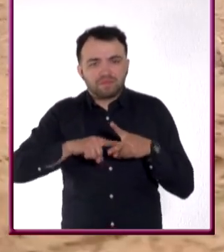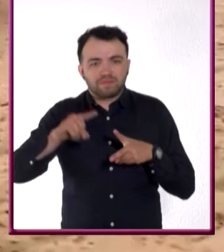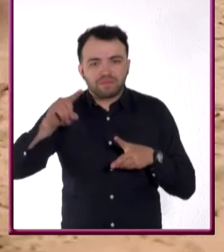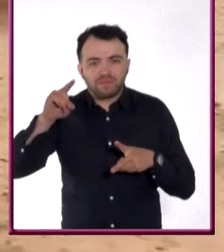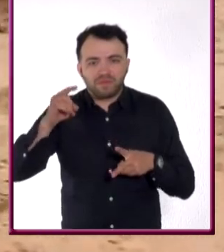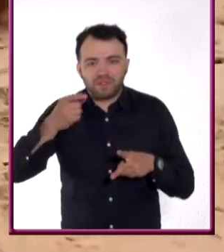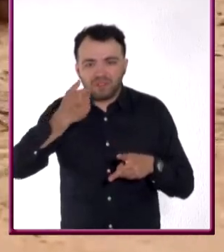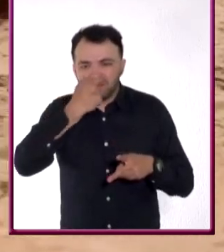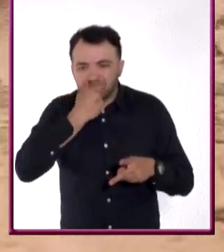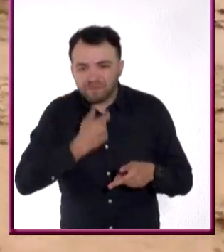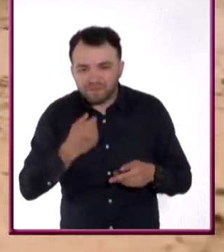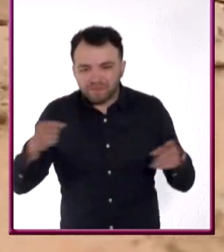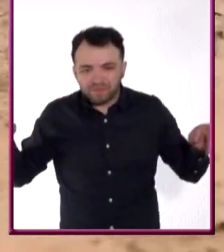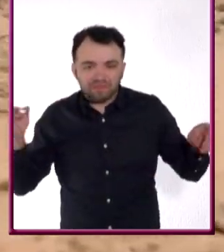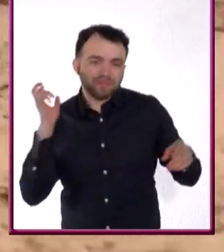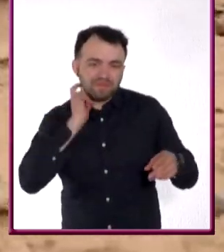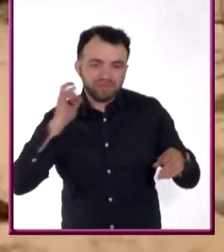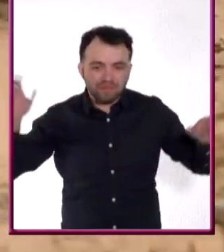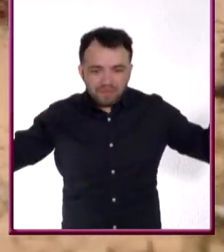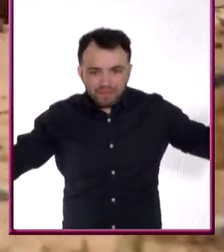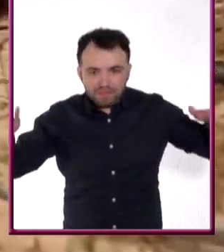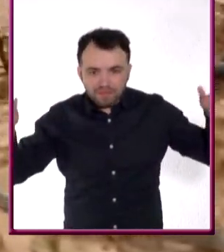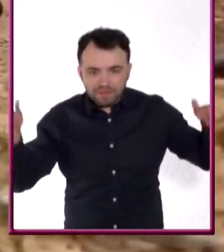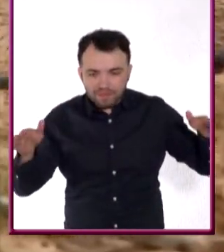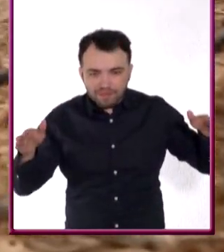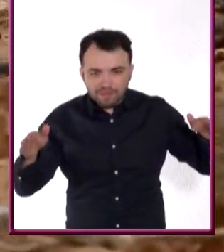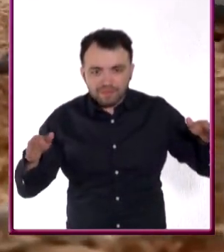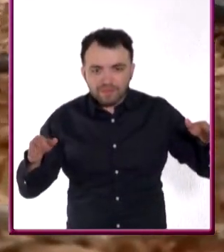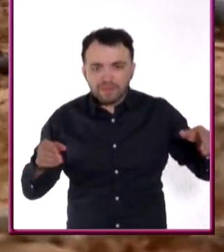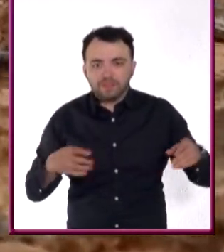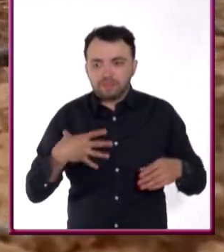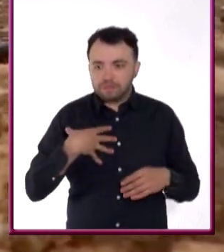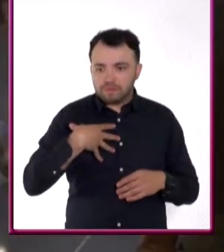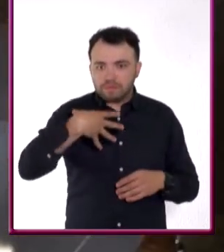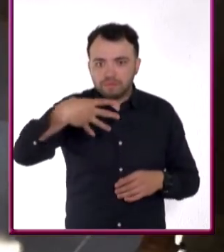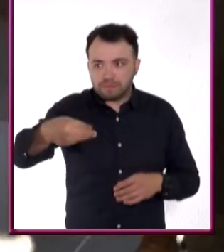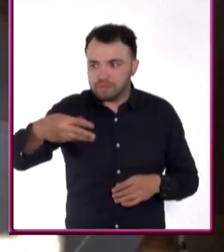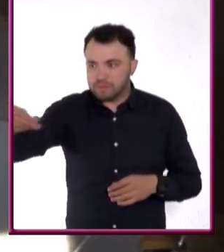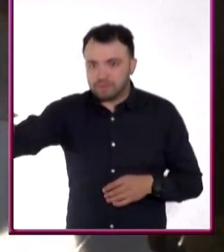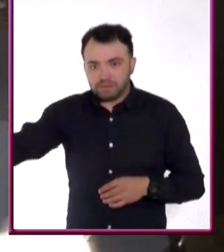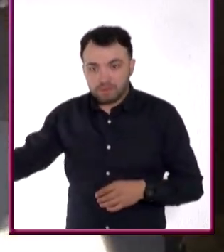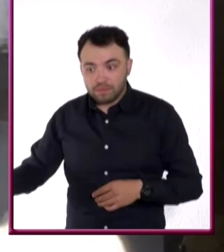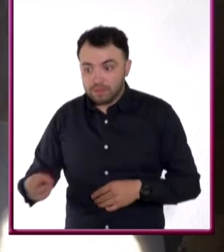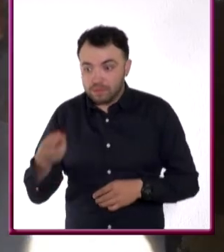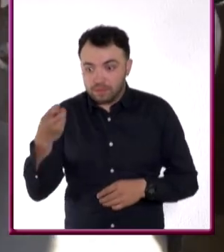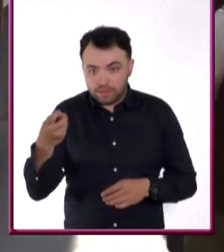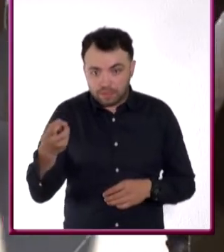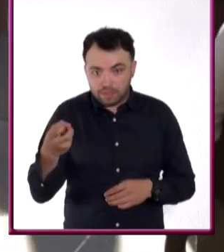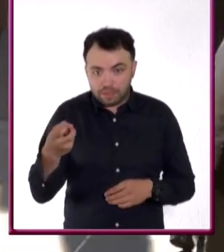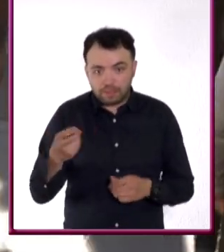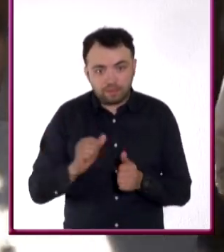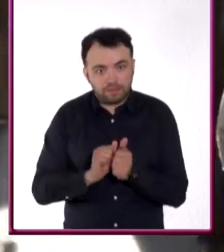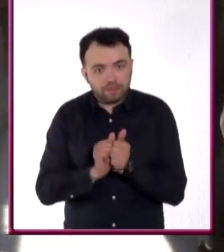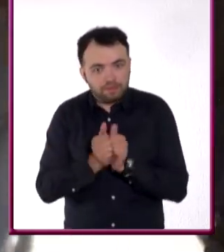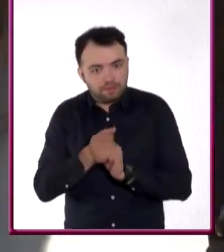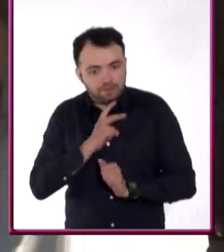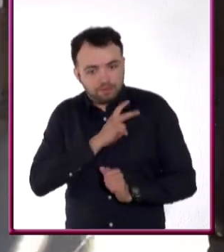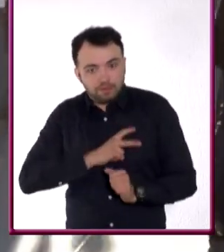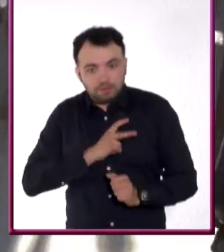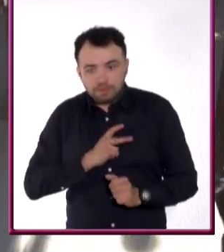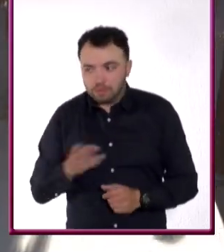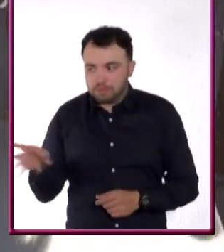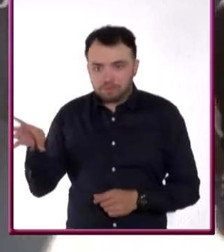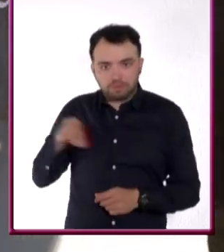luego llegó a pangolines, donde se modificó genéticamente. Posteriormente, ese virus modificado llegó a